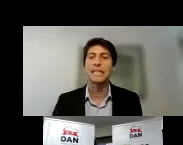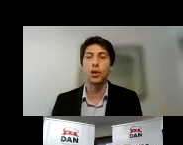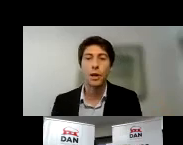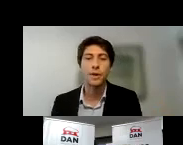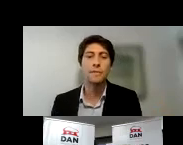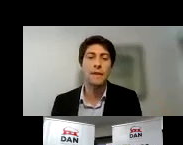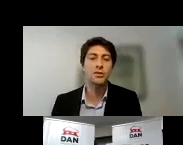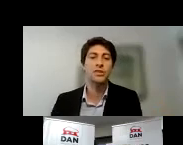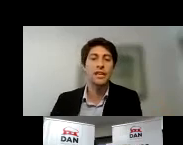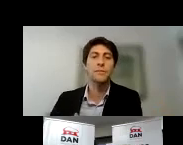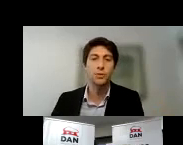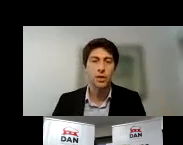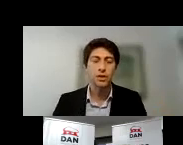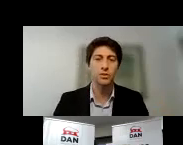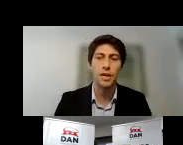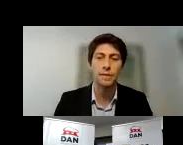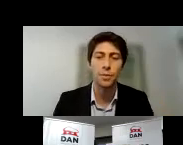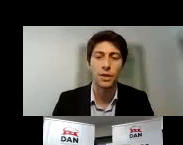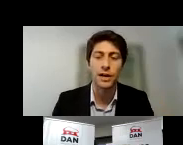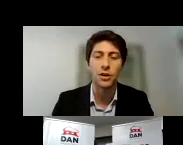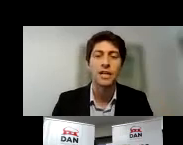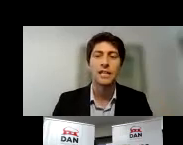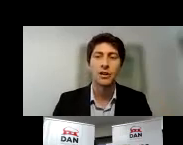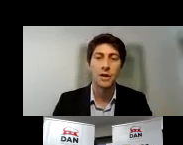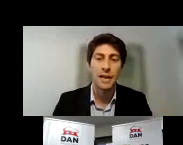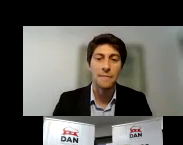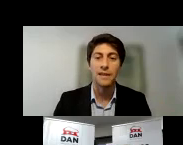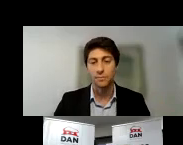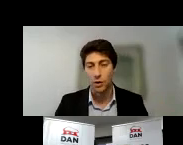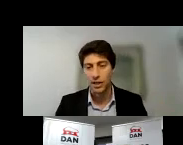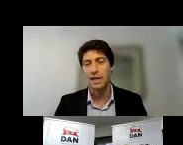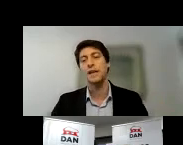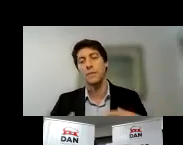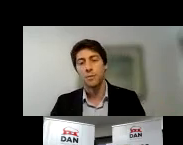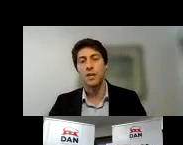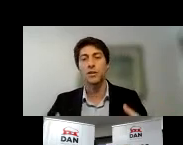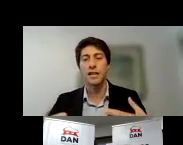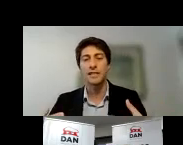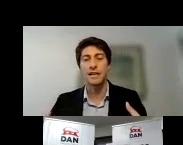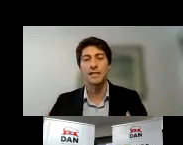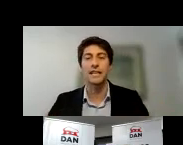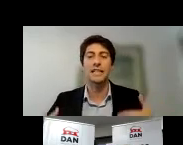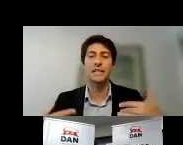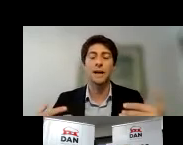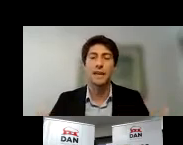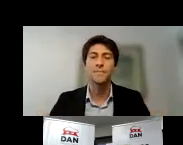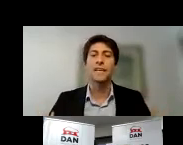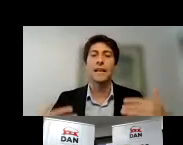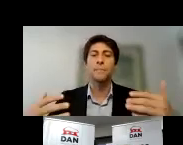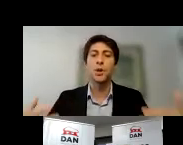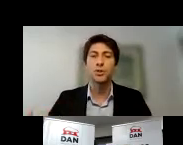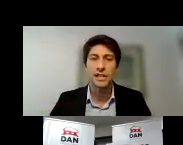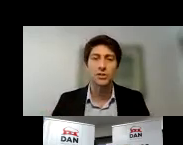de abril, y todavía en mayo seguimos con lluvias por debajo de los niveles medios. ¿Por qué? Bueno, por esto que les decía recién, el tema